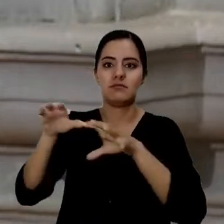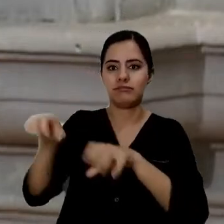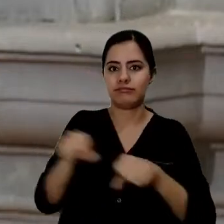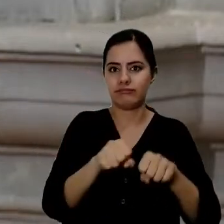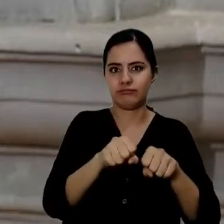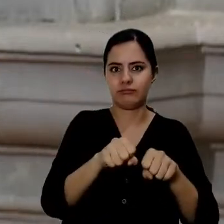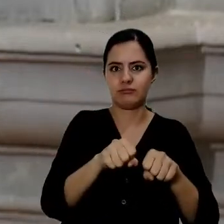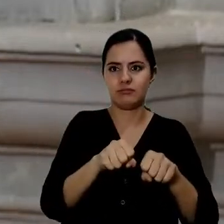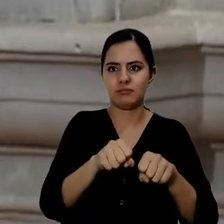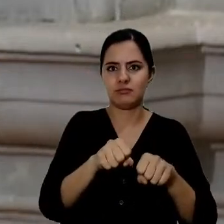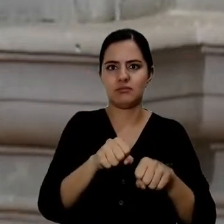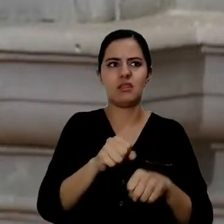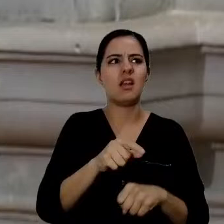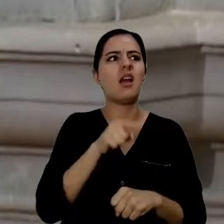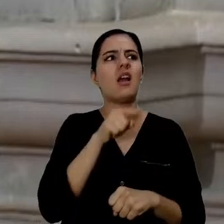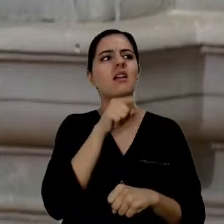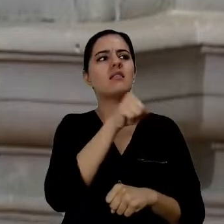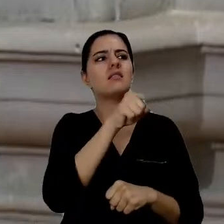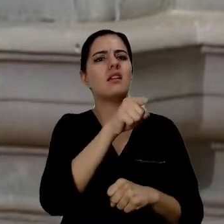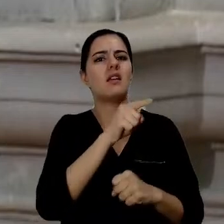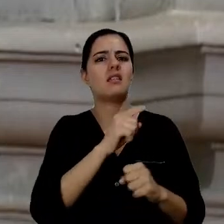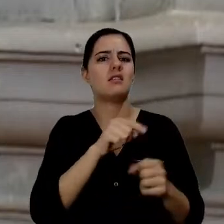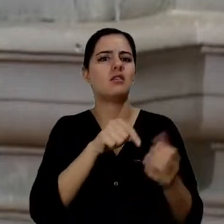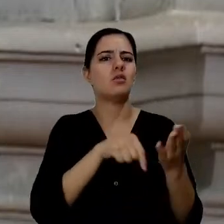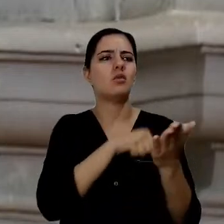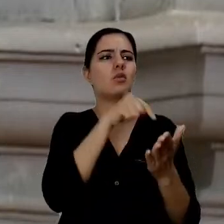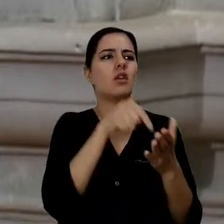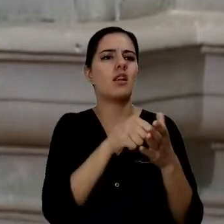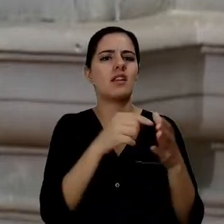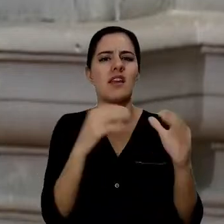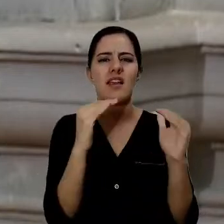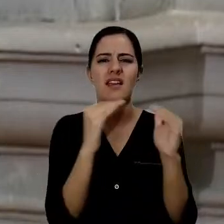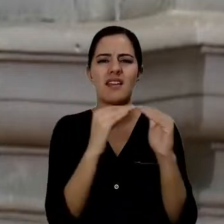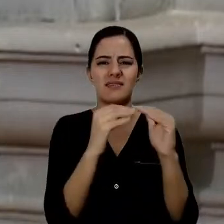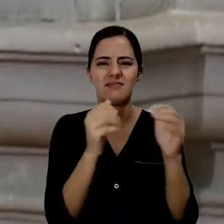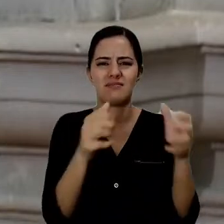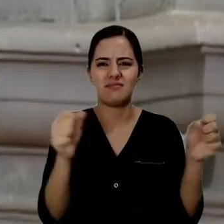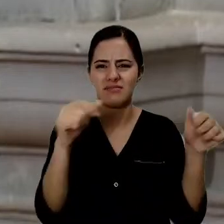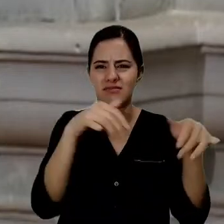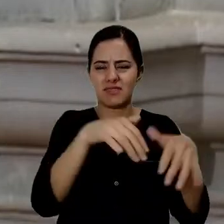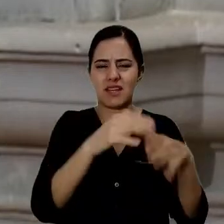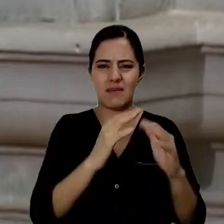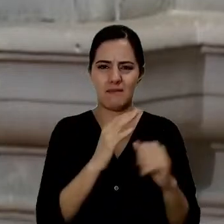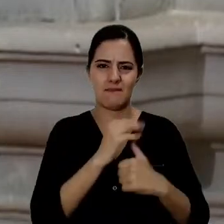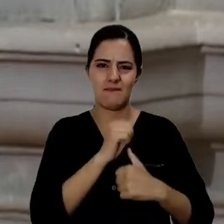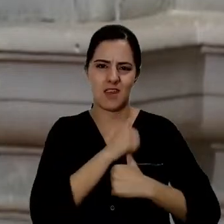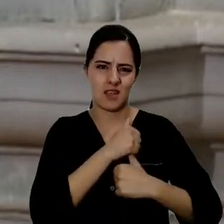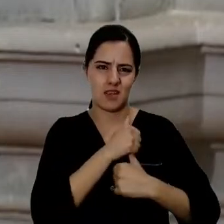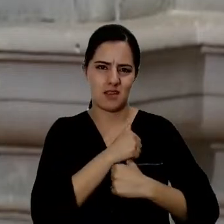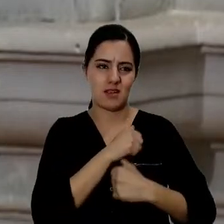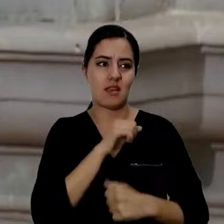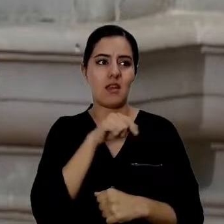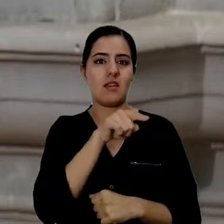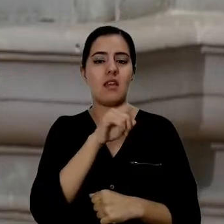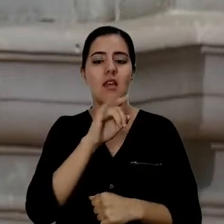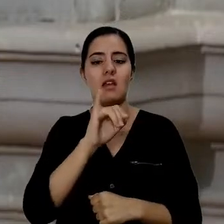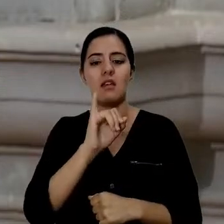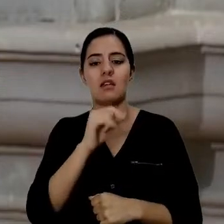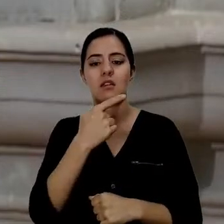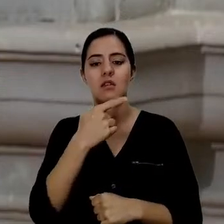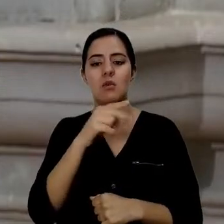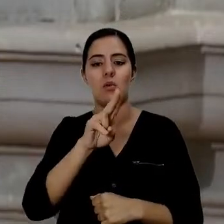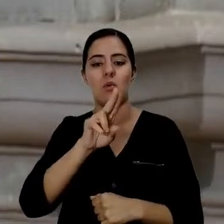a un batallón, precisamente al 27 batallón que está en Iguala, batallón militar de